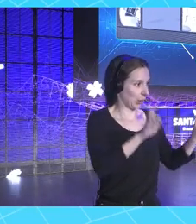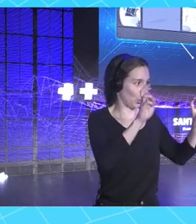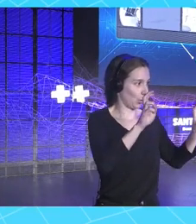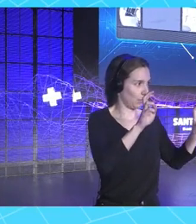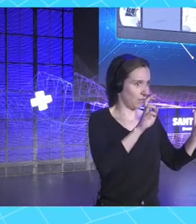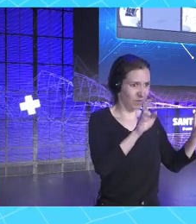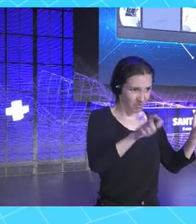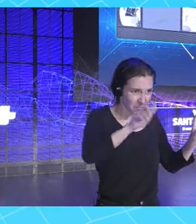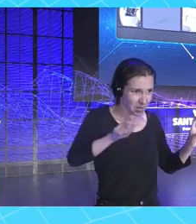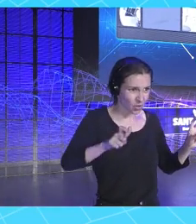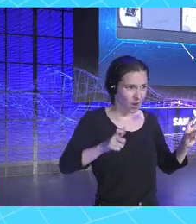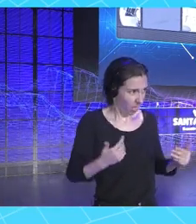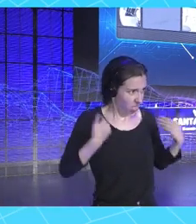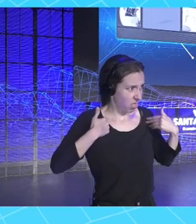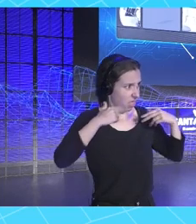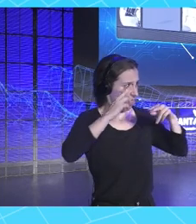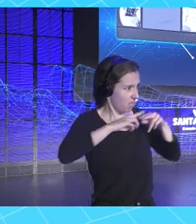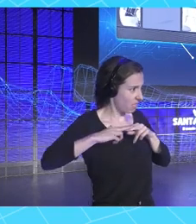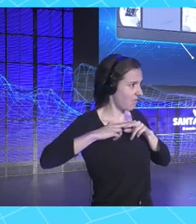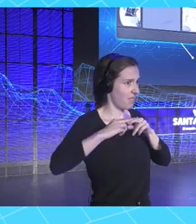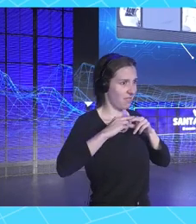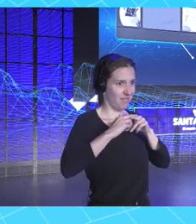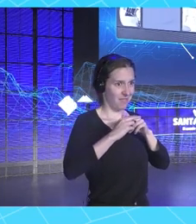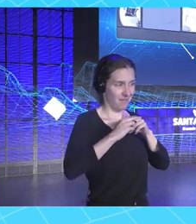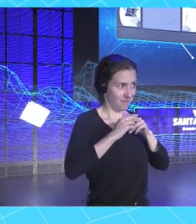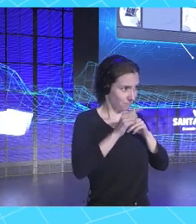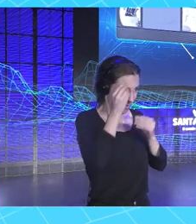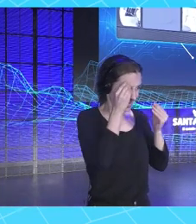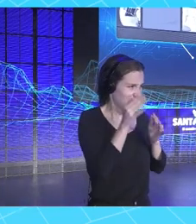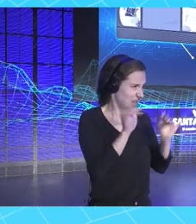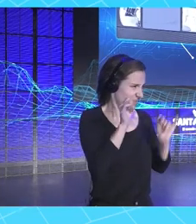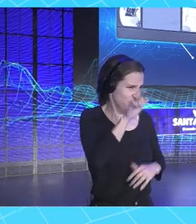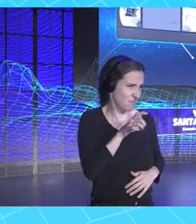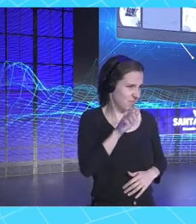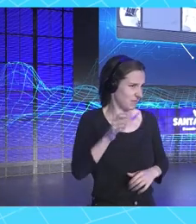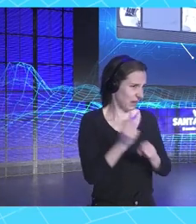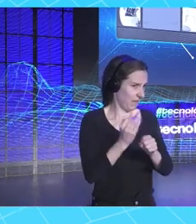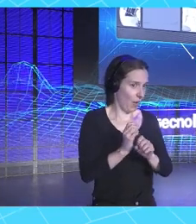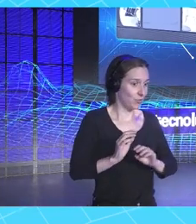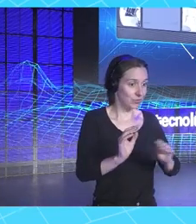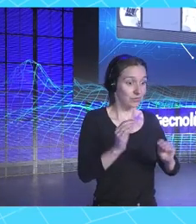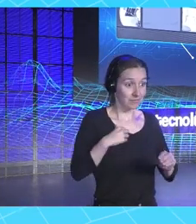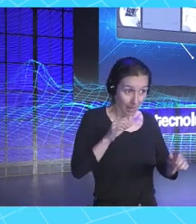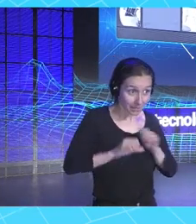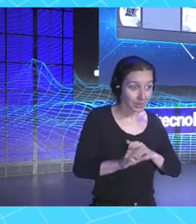no me parece decir no tener en cuenta el trabajo de ninguna persona me parece feísimo a partir de ahora por favor poned y tragaos la intro de cada película